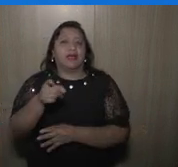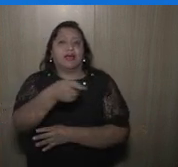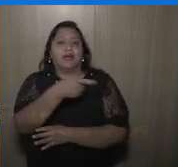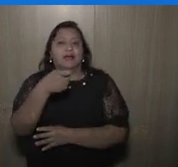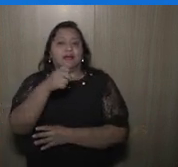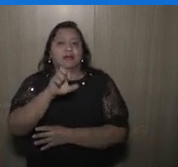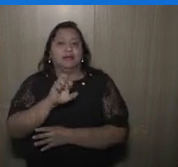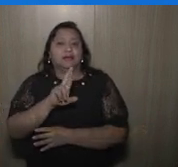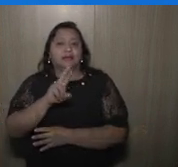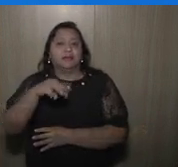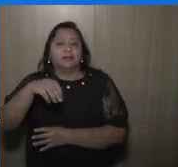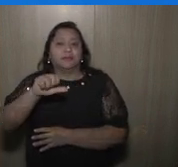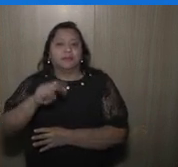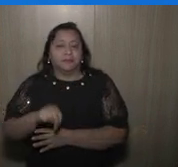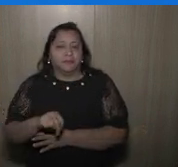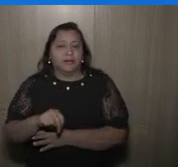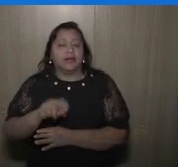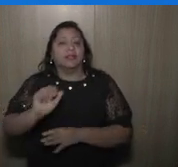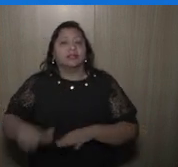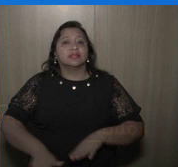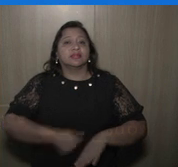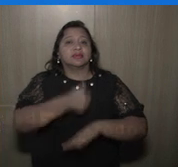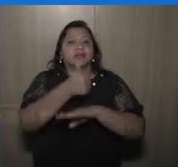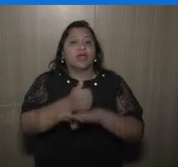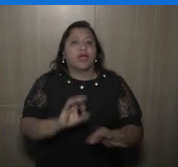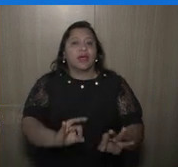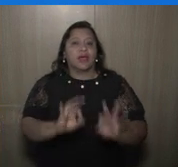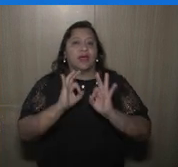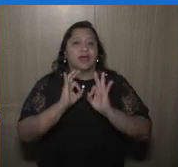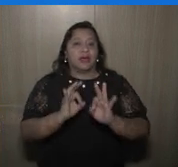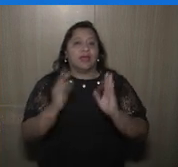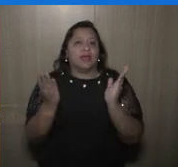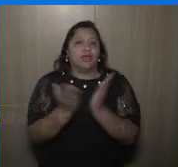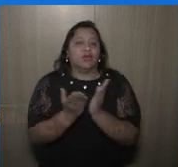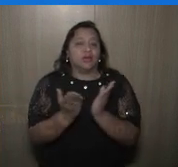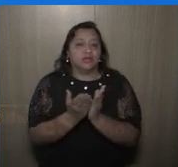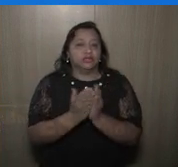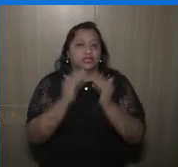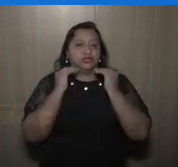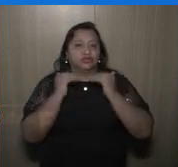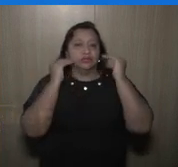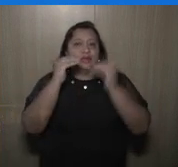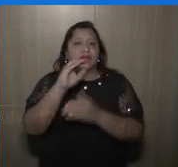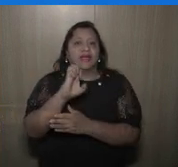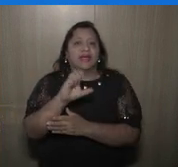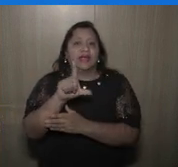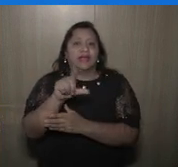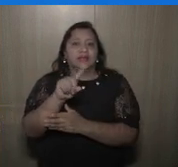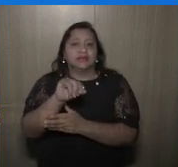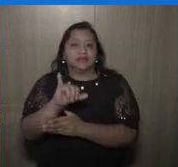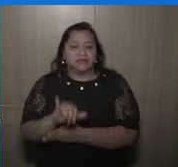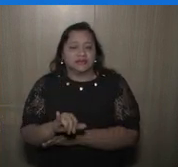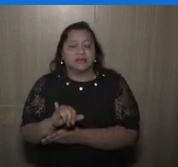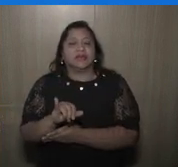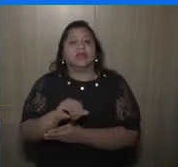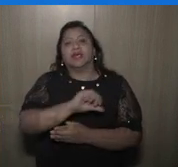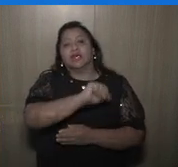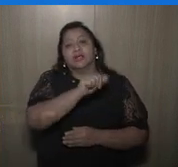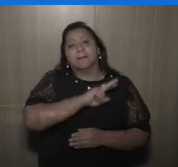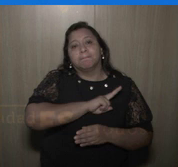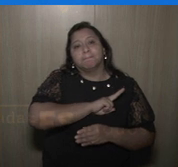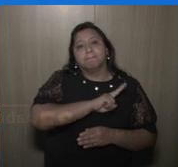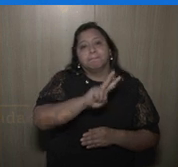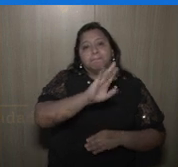Cordón, a la directora de calidad para la educación superior, Elsie Patricia Peñalosa, y al viceministro